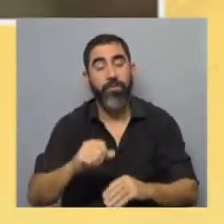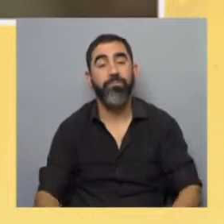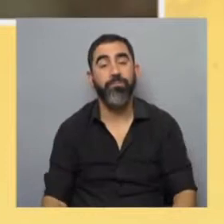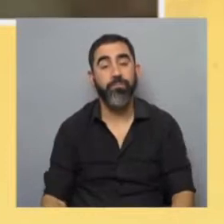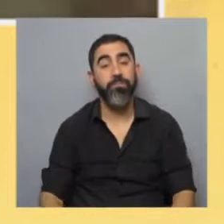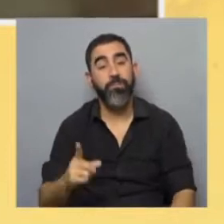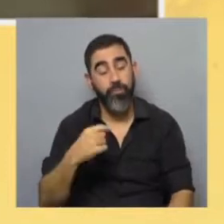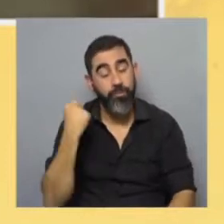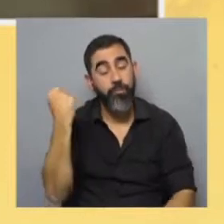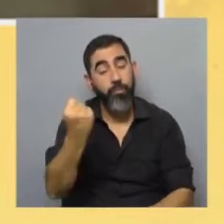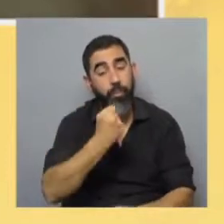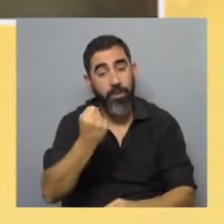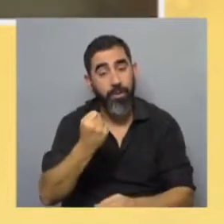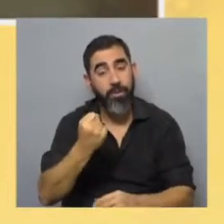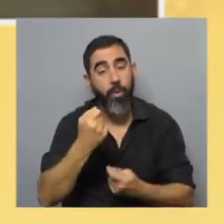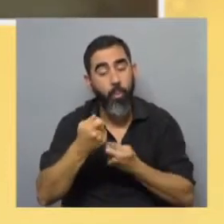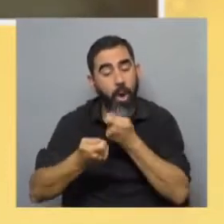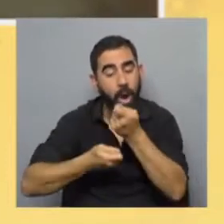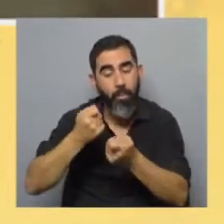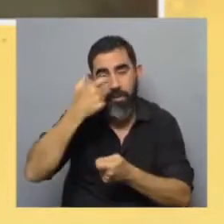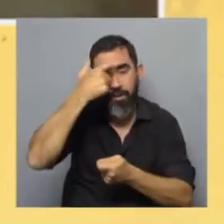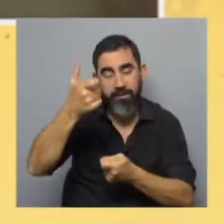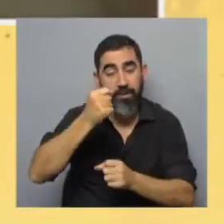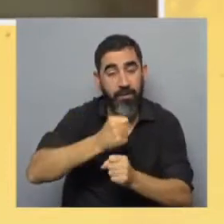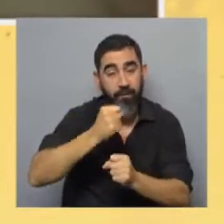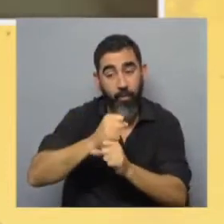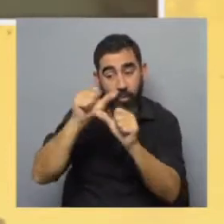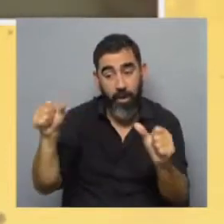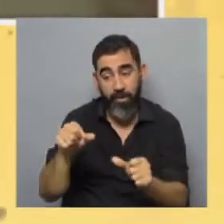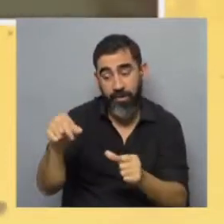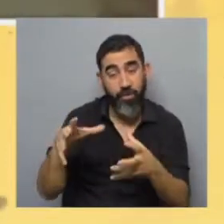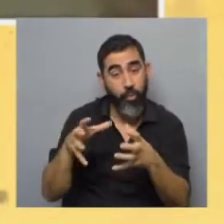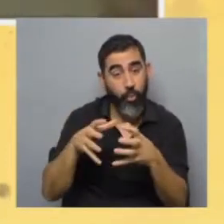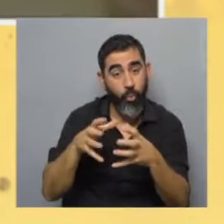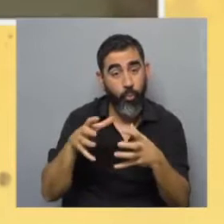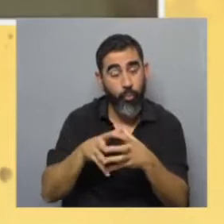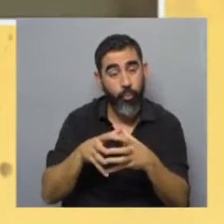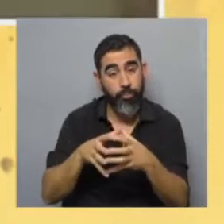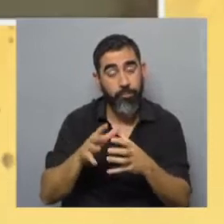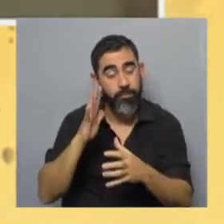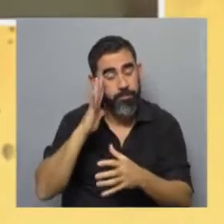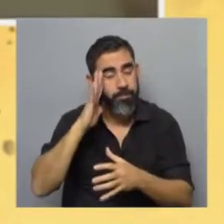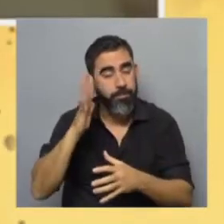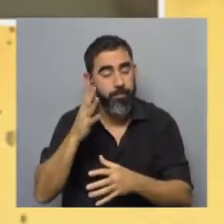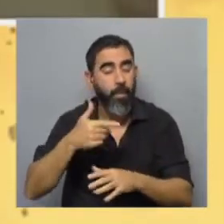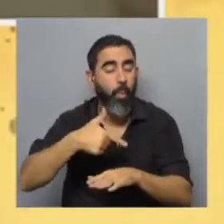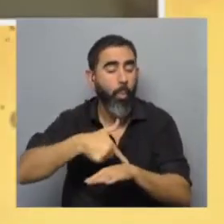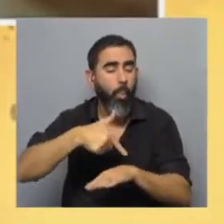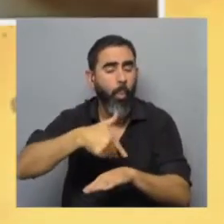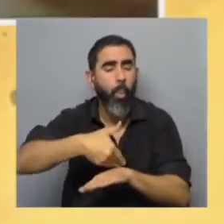es importante, ¿y dónde puede aportar la ciencia, que es el trabajo que hace el grupo post cosecha? Bueno, estimar, por ejemplo, cuánto